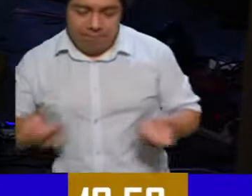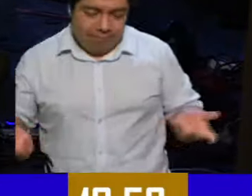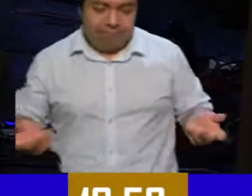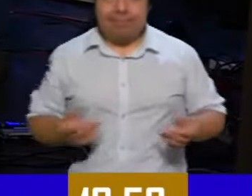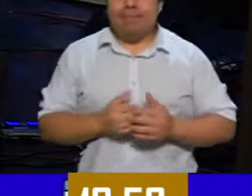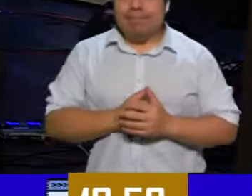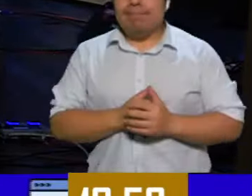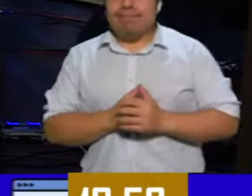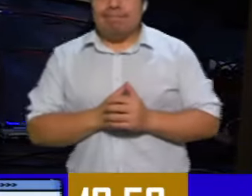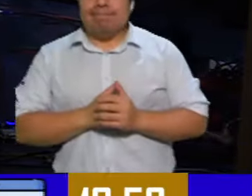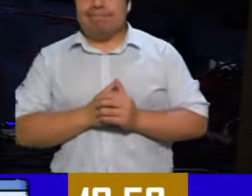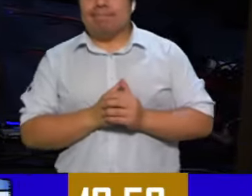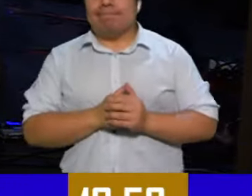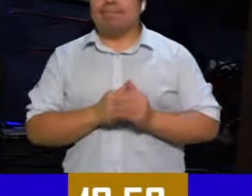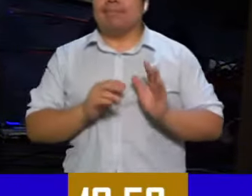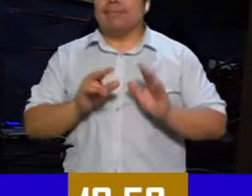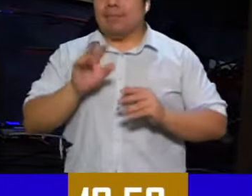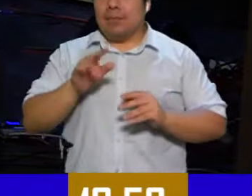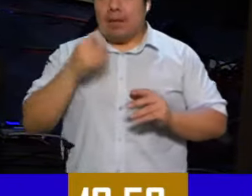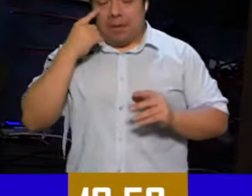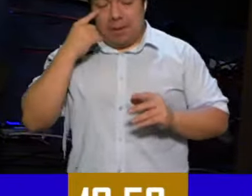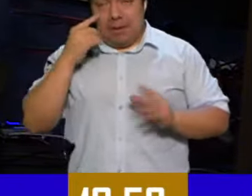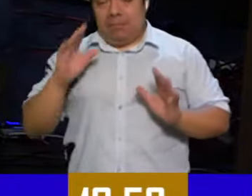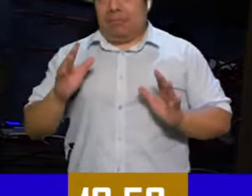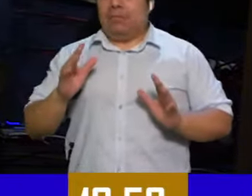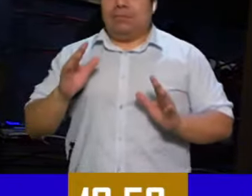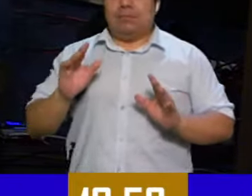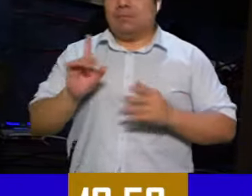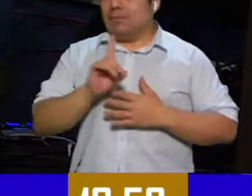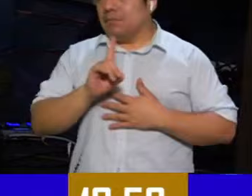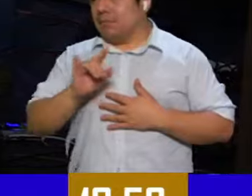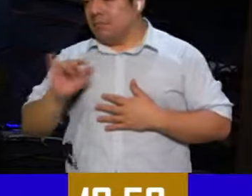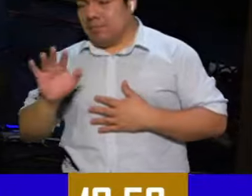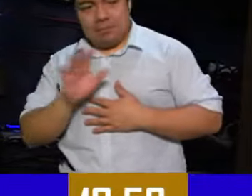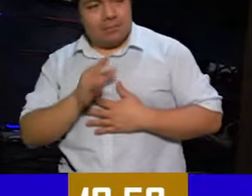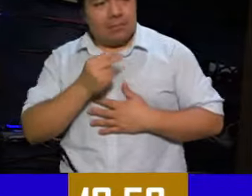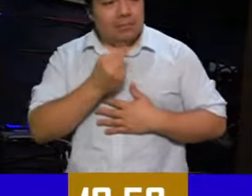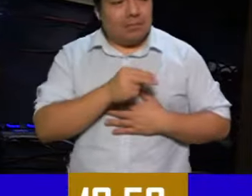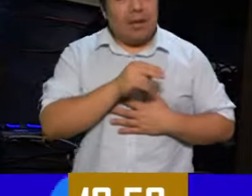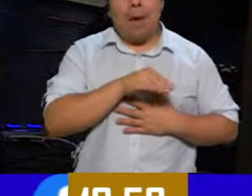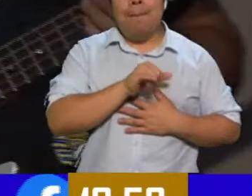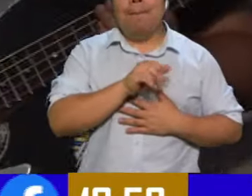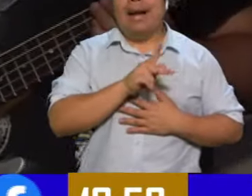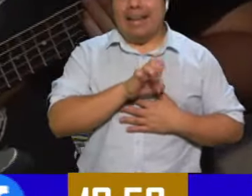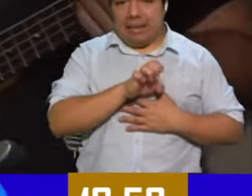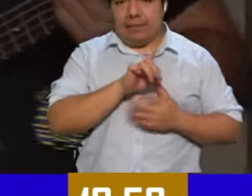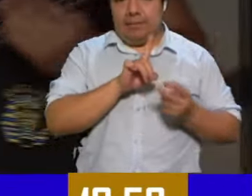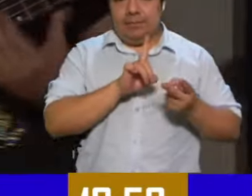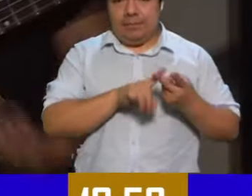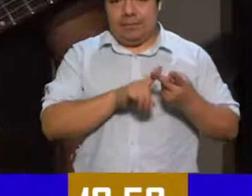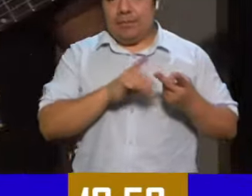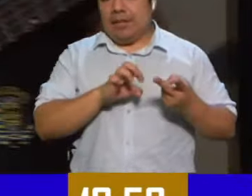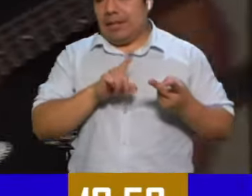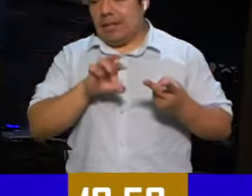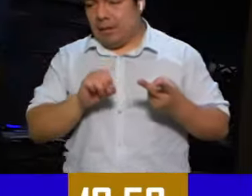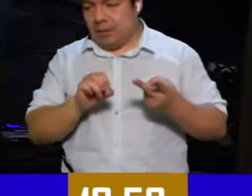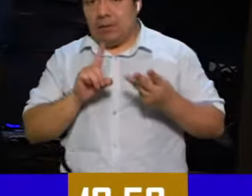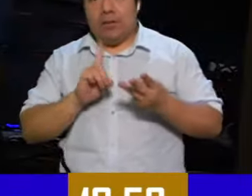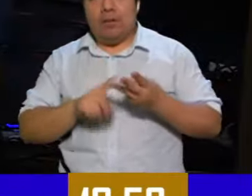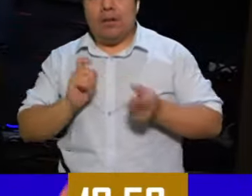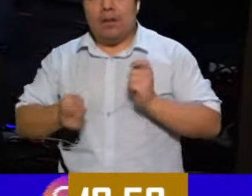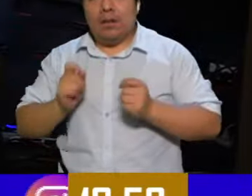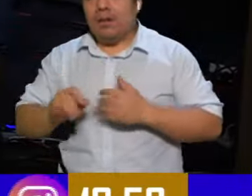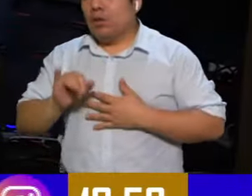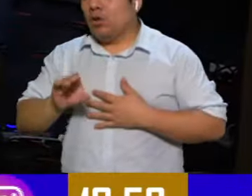sí, de derecha a izquierda. Nombres. A ver, nombres. Yo soy Mike. Mike. En el bajo. Guerrero. En la ataca.